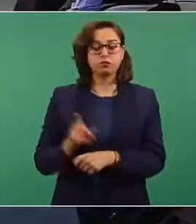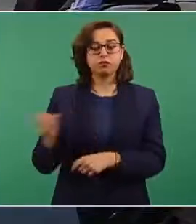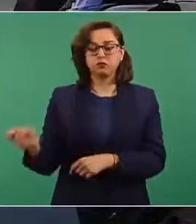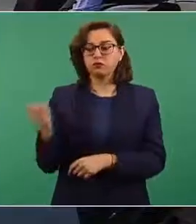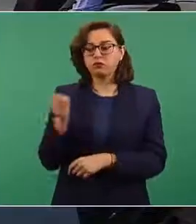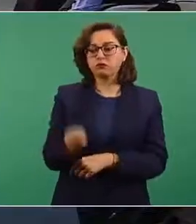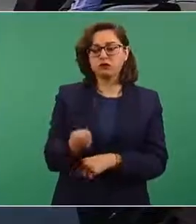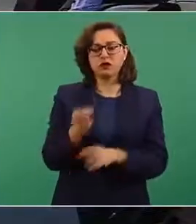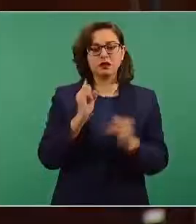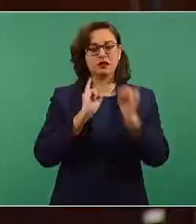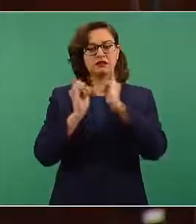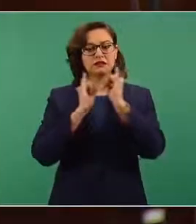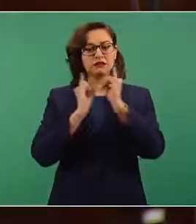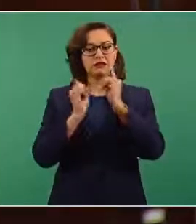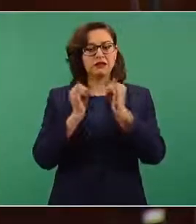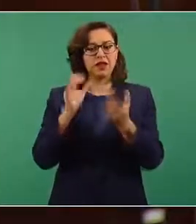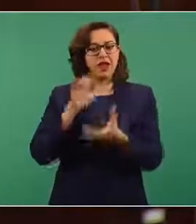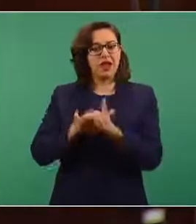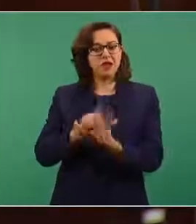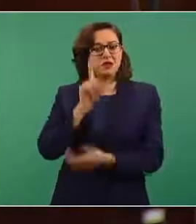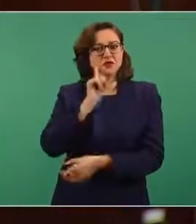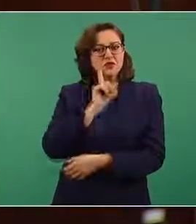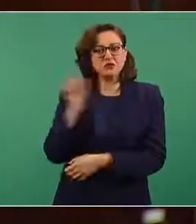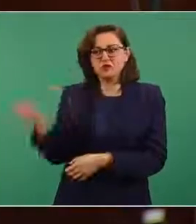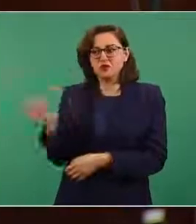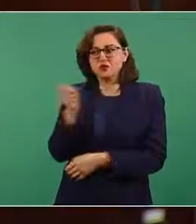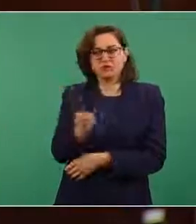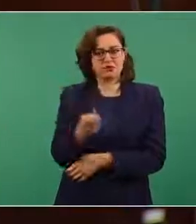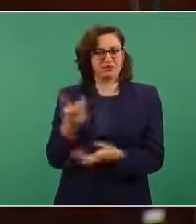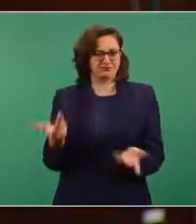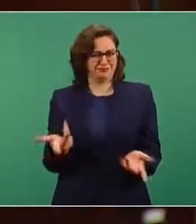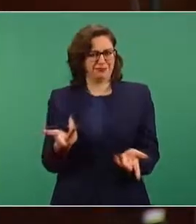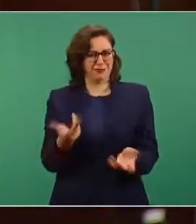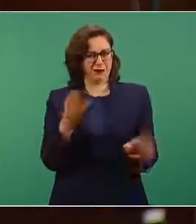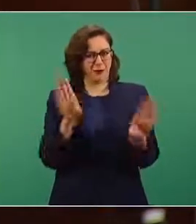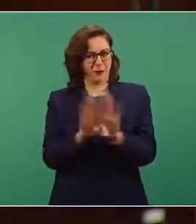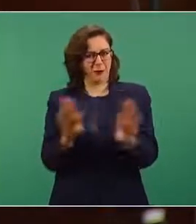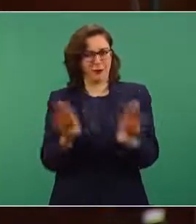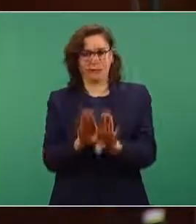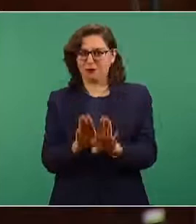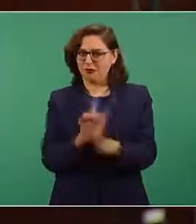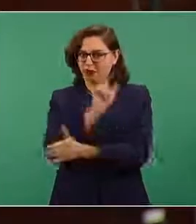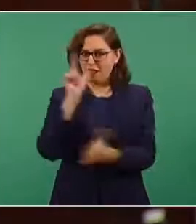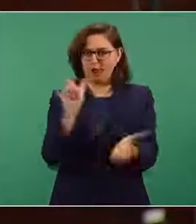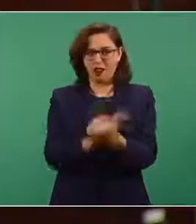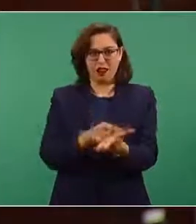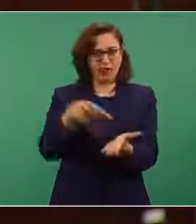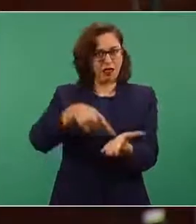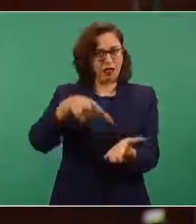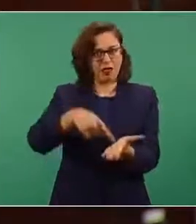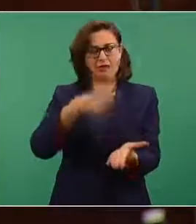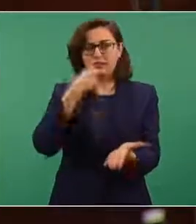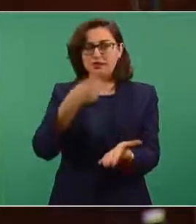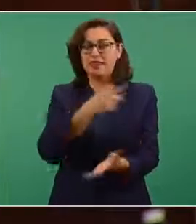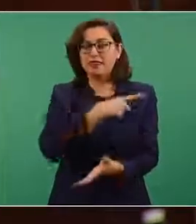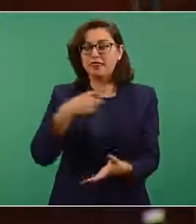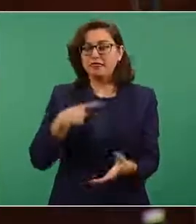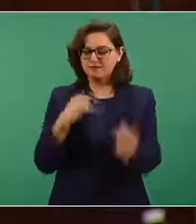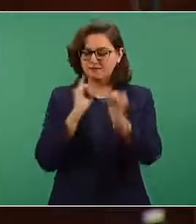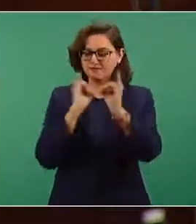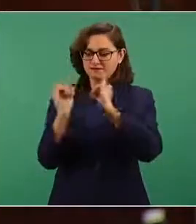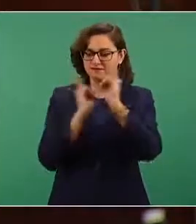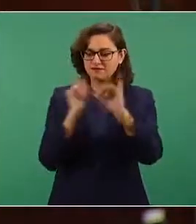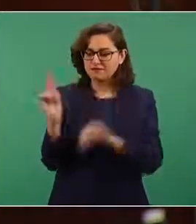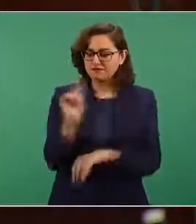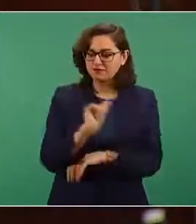a su esposa, cuando la ley habla de que se tiene que poner un perito traductor. Y se confabulan entre todos ellos, con el IPH